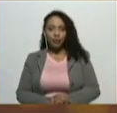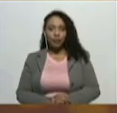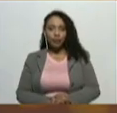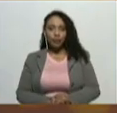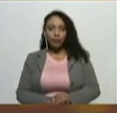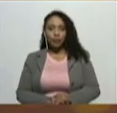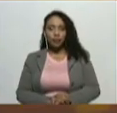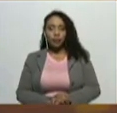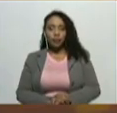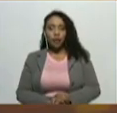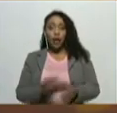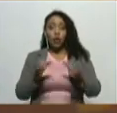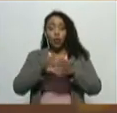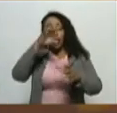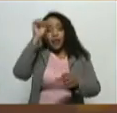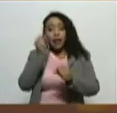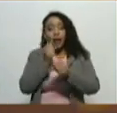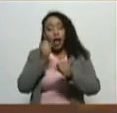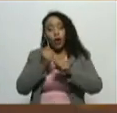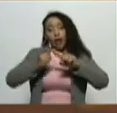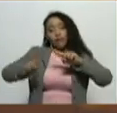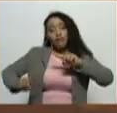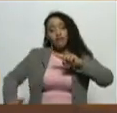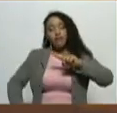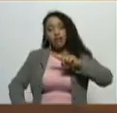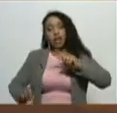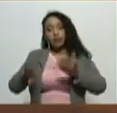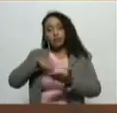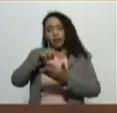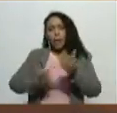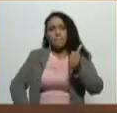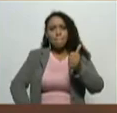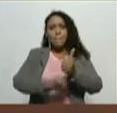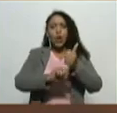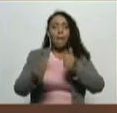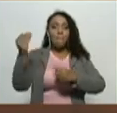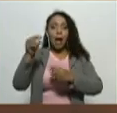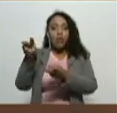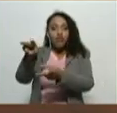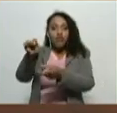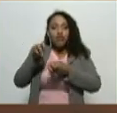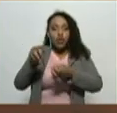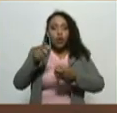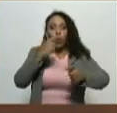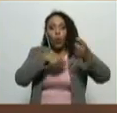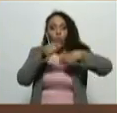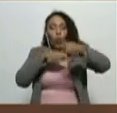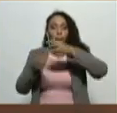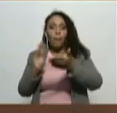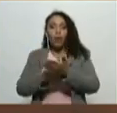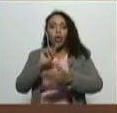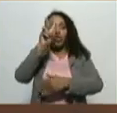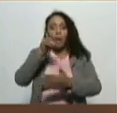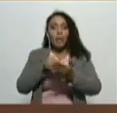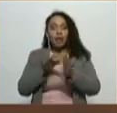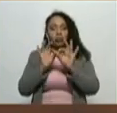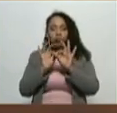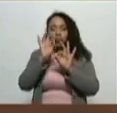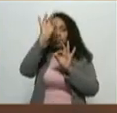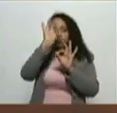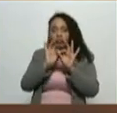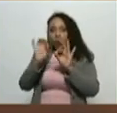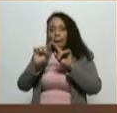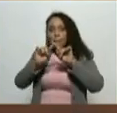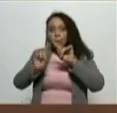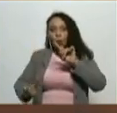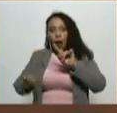Y la Fuerza Trabajadora de la Corporación Eléctrica Nacional fortalece la recaudación comercial e instalan más de 2.000 medidores eléctricos